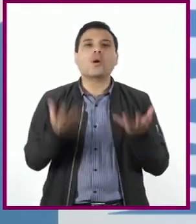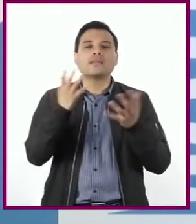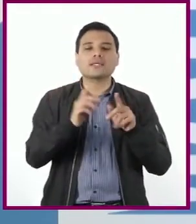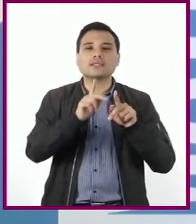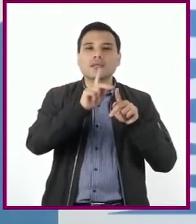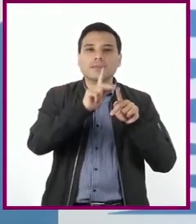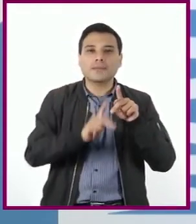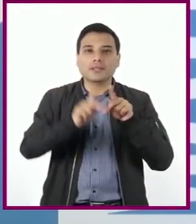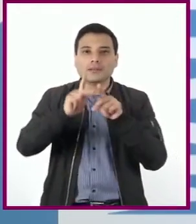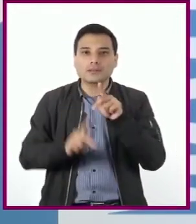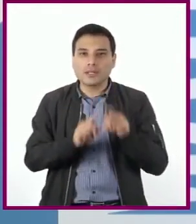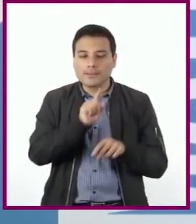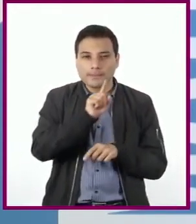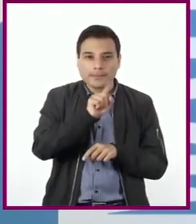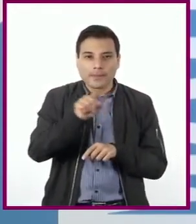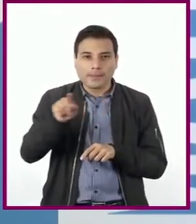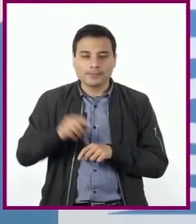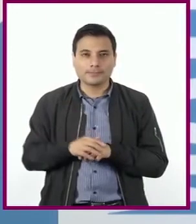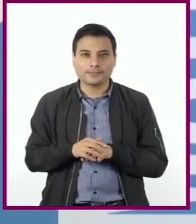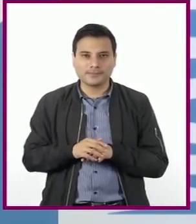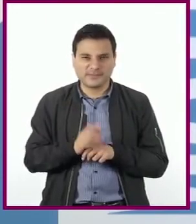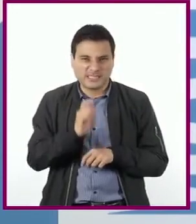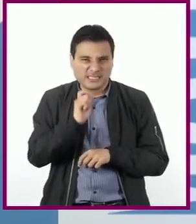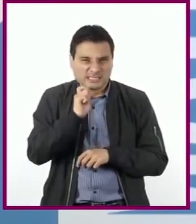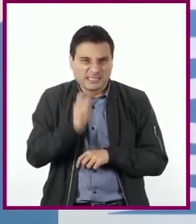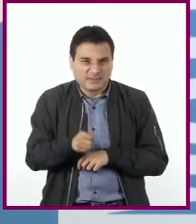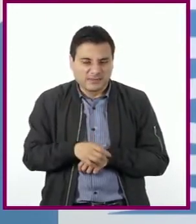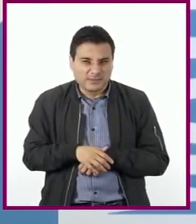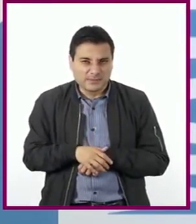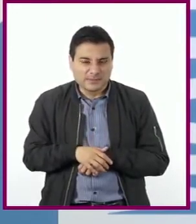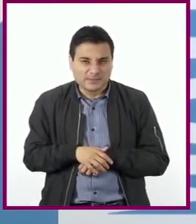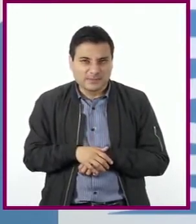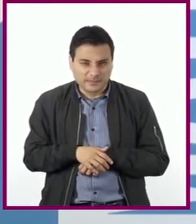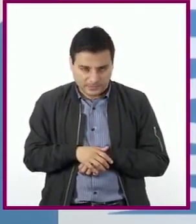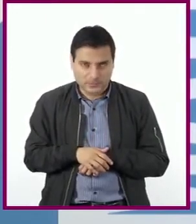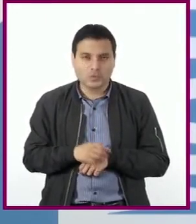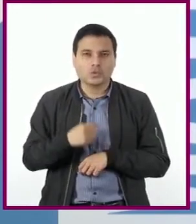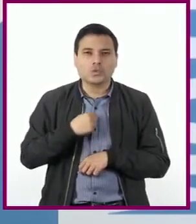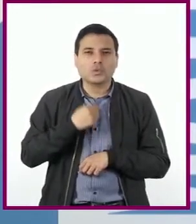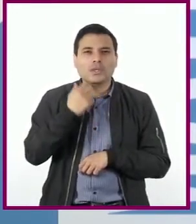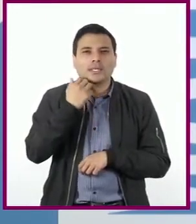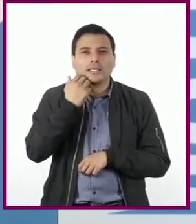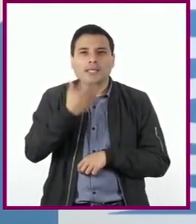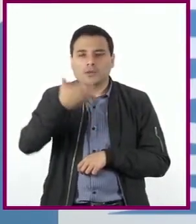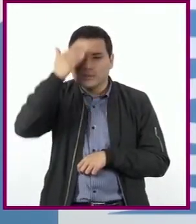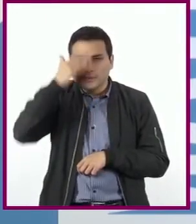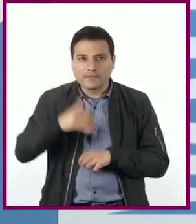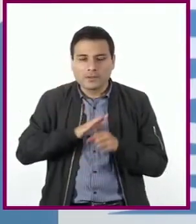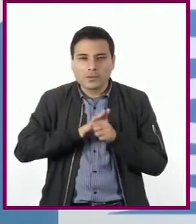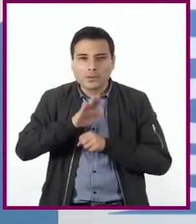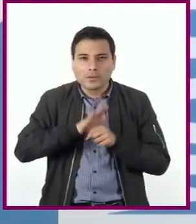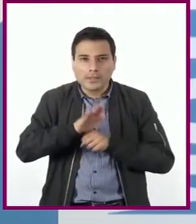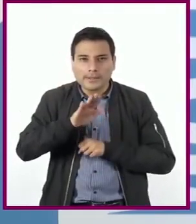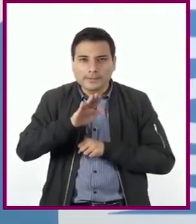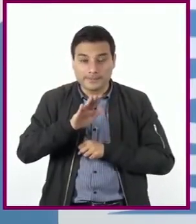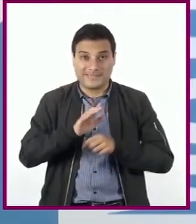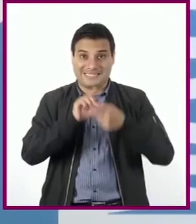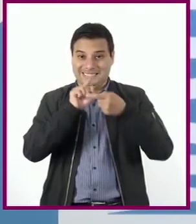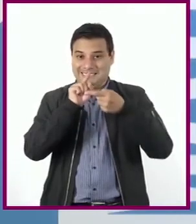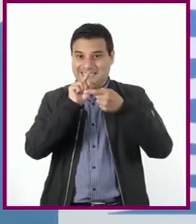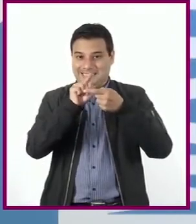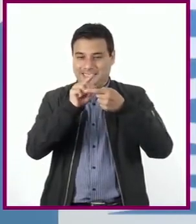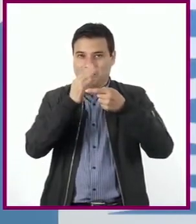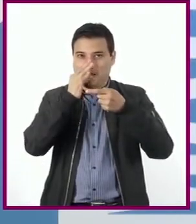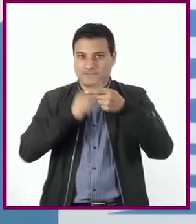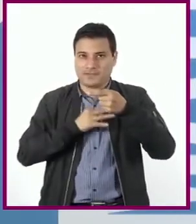porciones referidas, es decir, con las características de interés que se tomarán del total. En nuestro